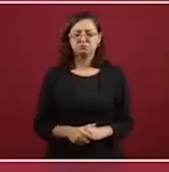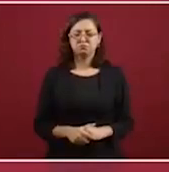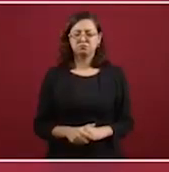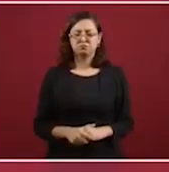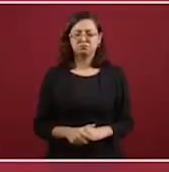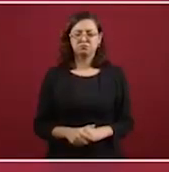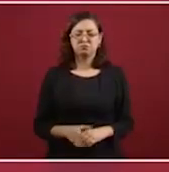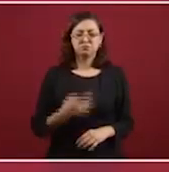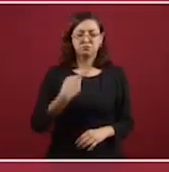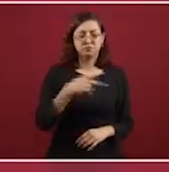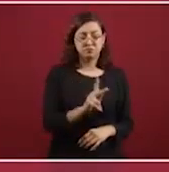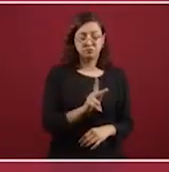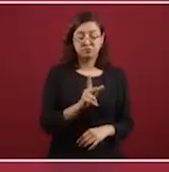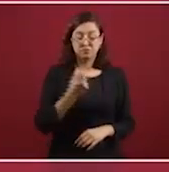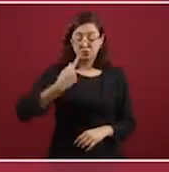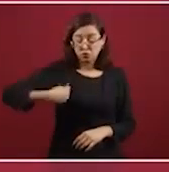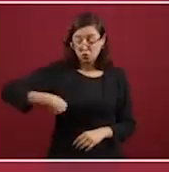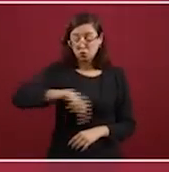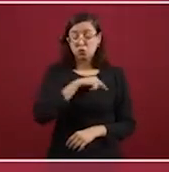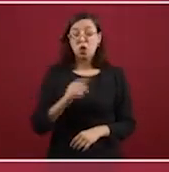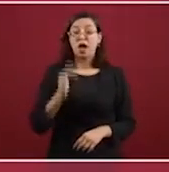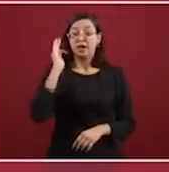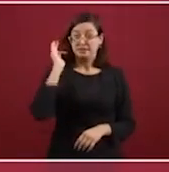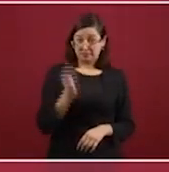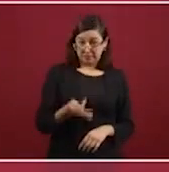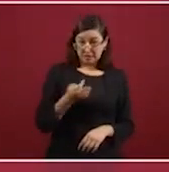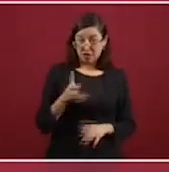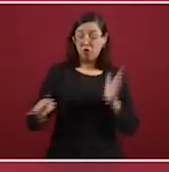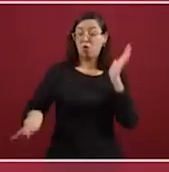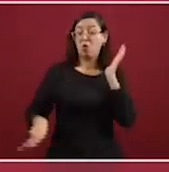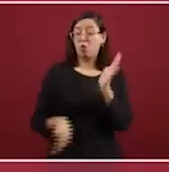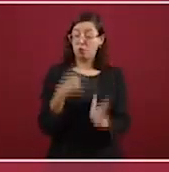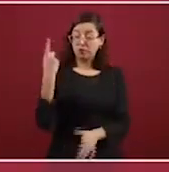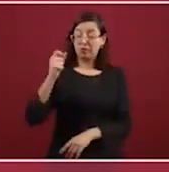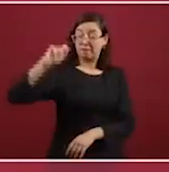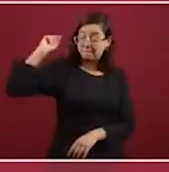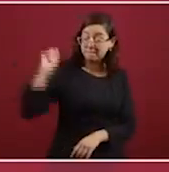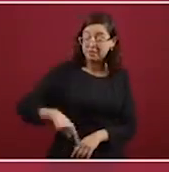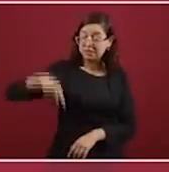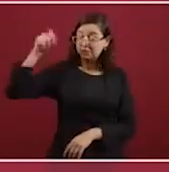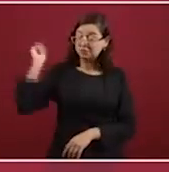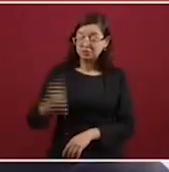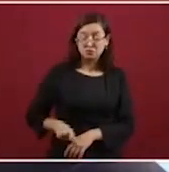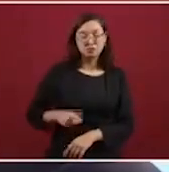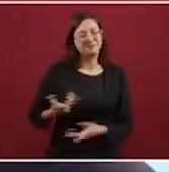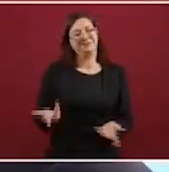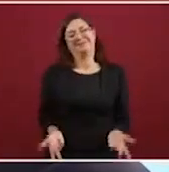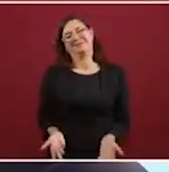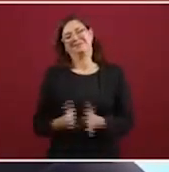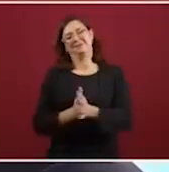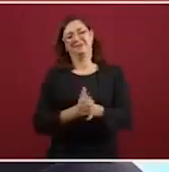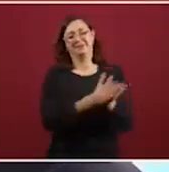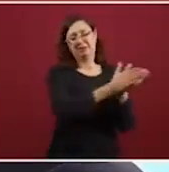no vamos a regresar a la estrategia fallida